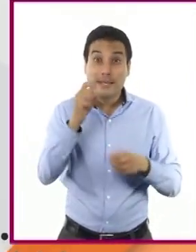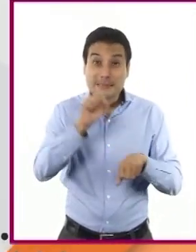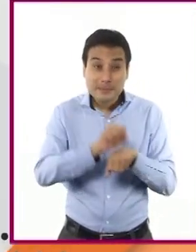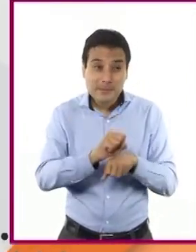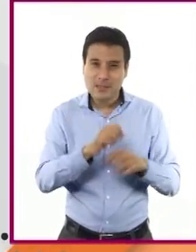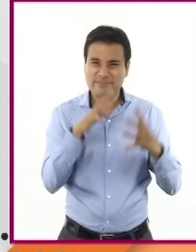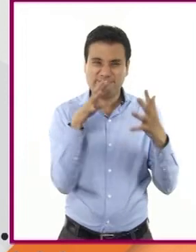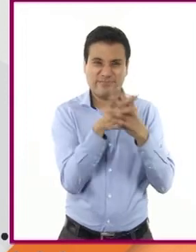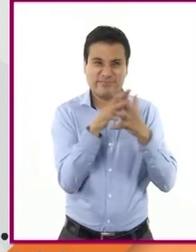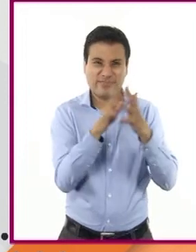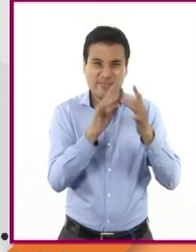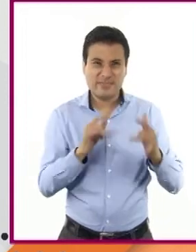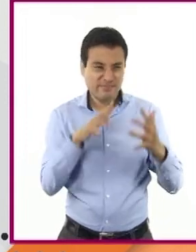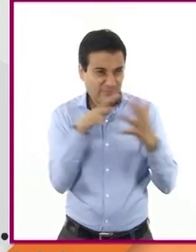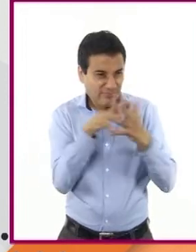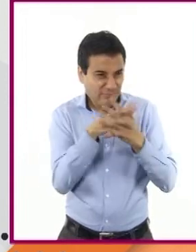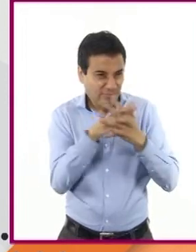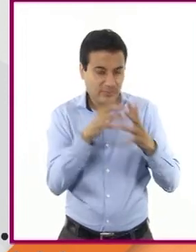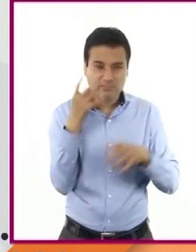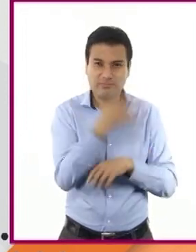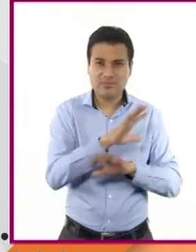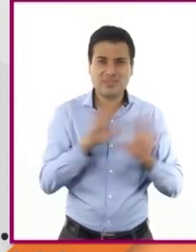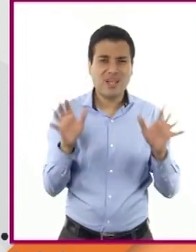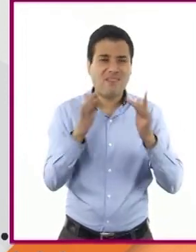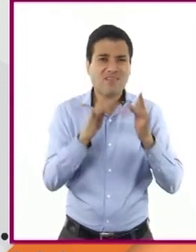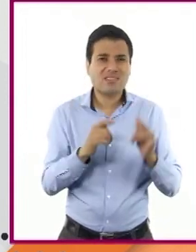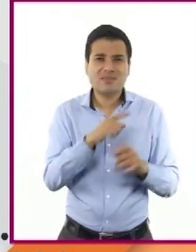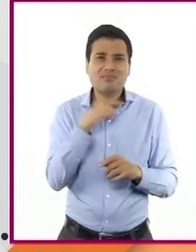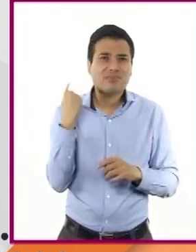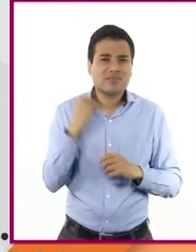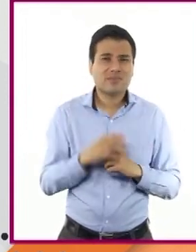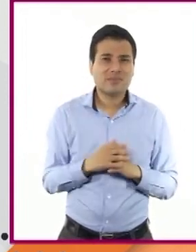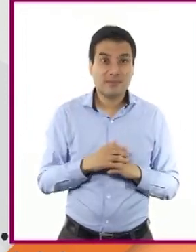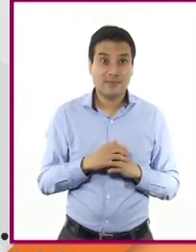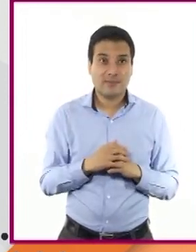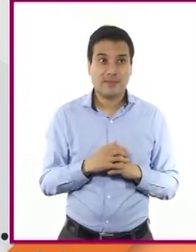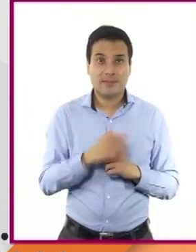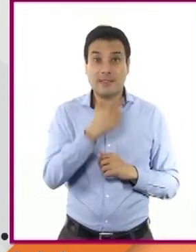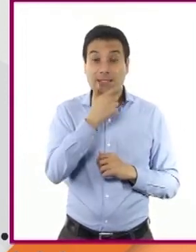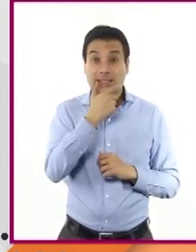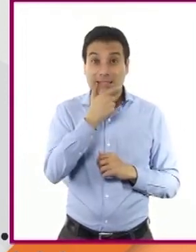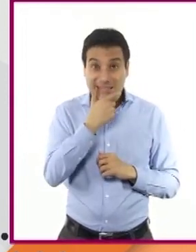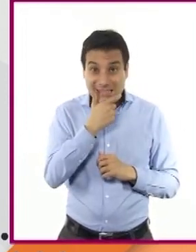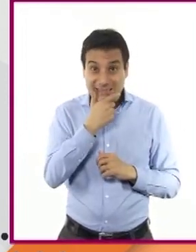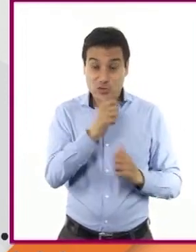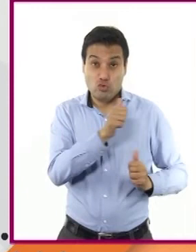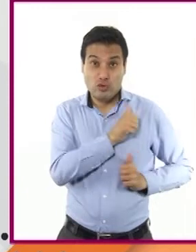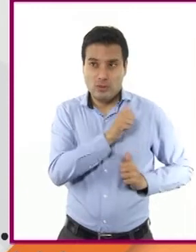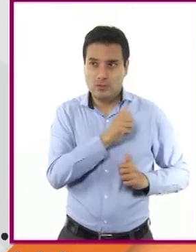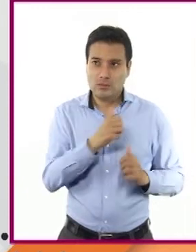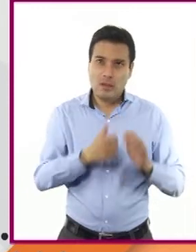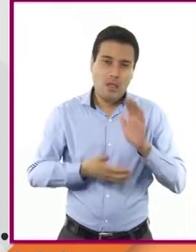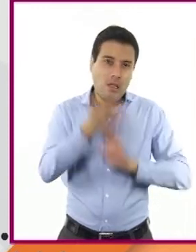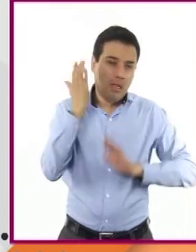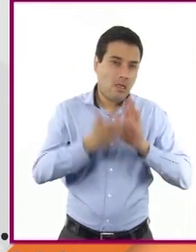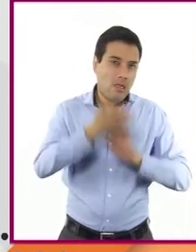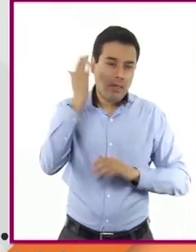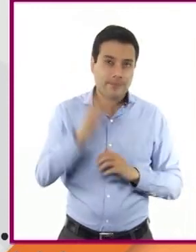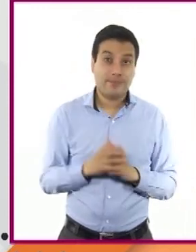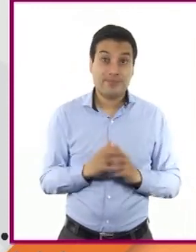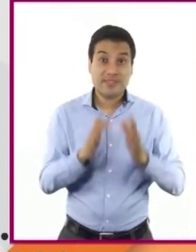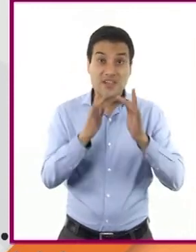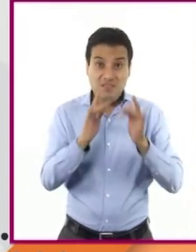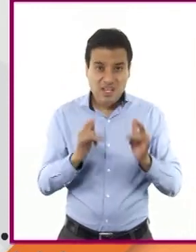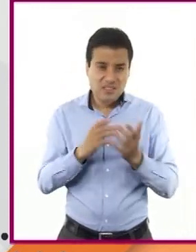francés y obligado a su gobierno a rendirse y a las tropas británicas a abandonar el continente. Francia fue ocupada y